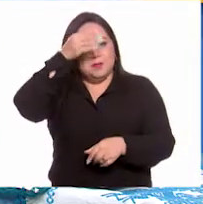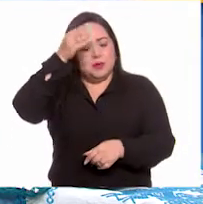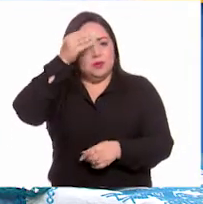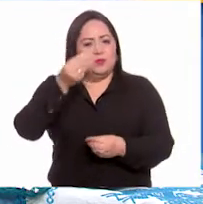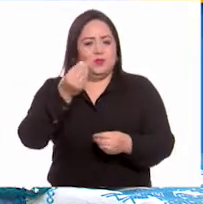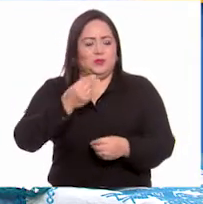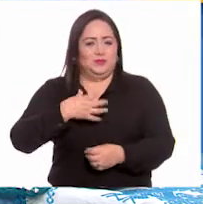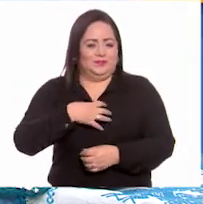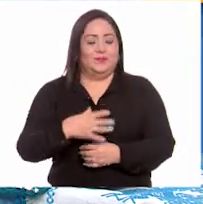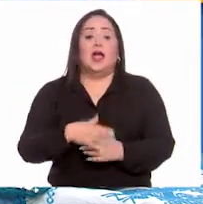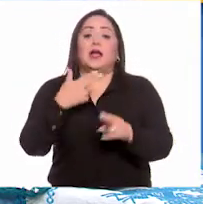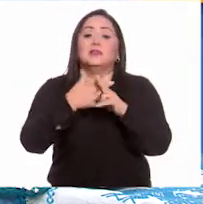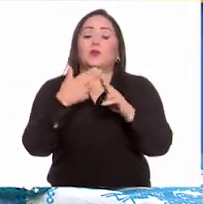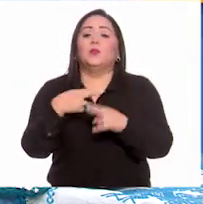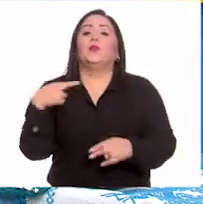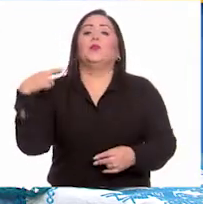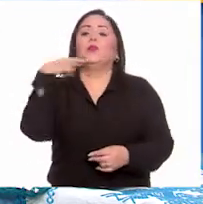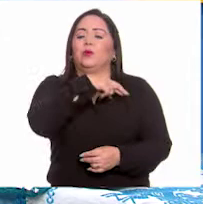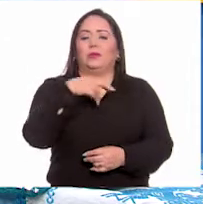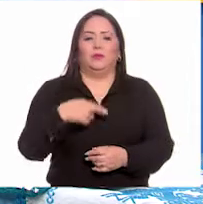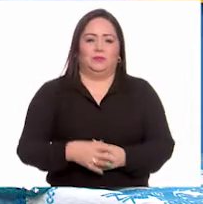empeño. Hasta pronto.